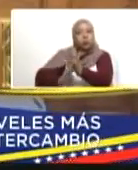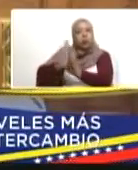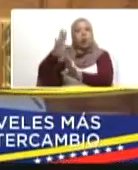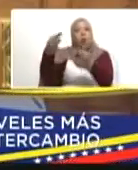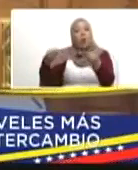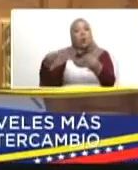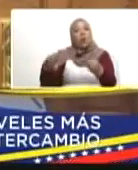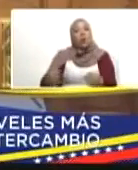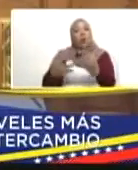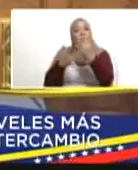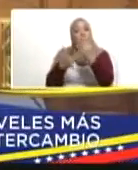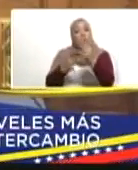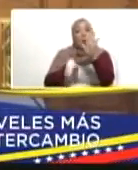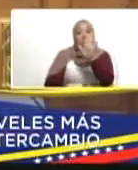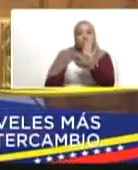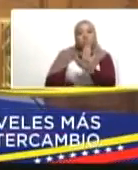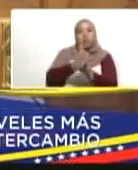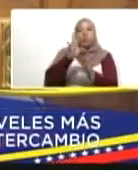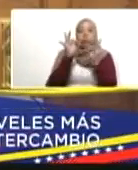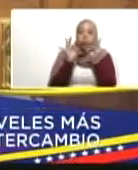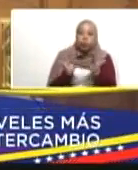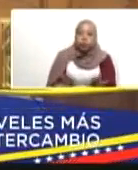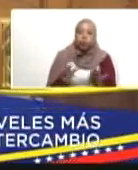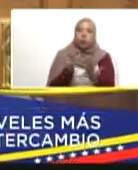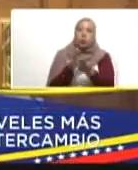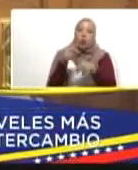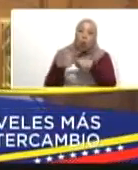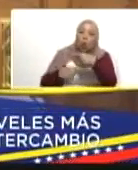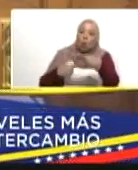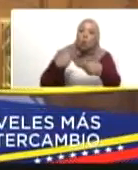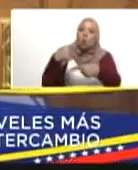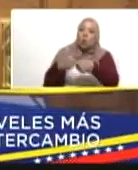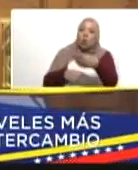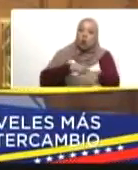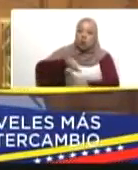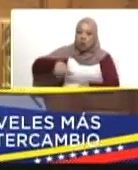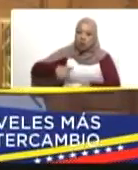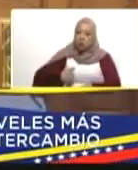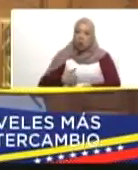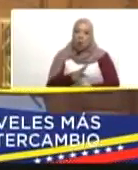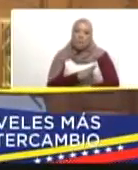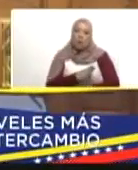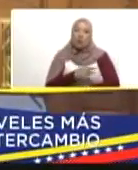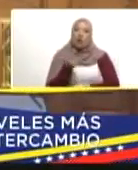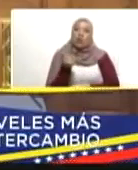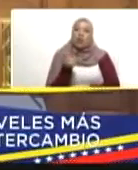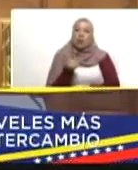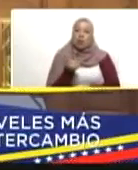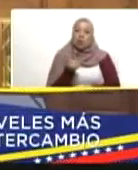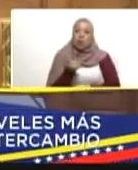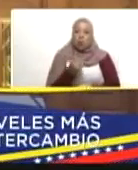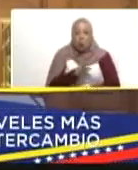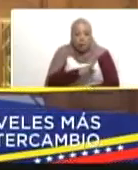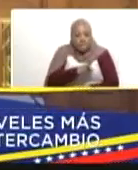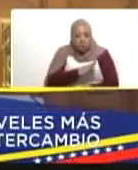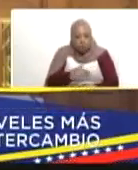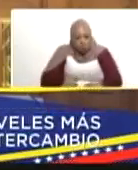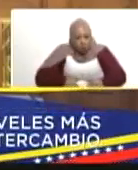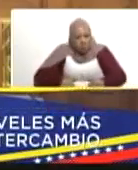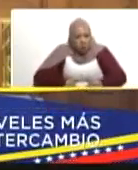manera consecutiva permanente y sostenida pero con nuestras vísceras con nuestro propio